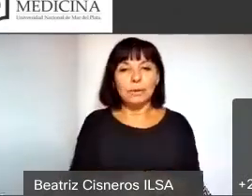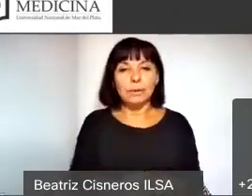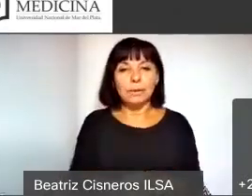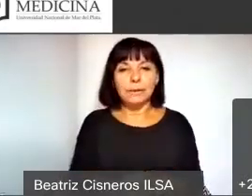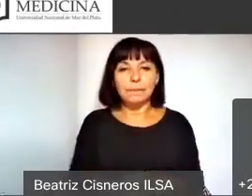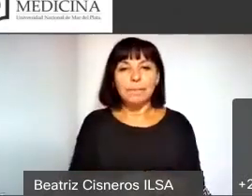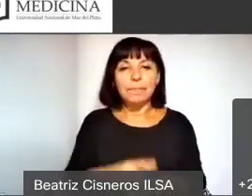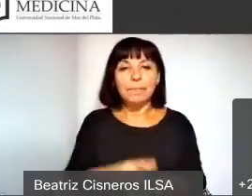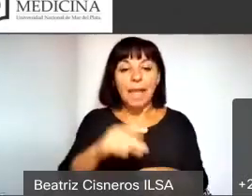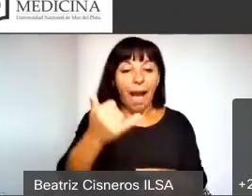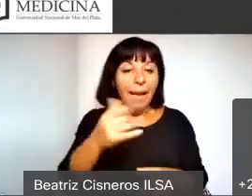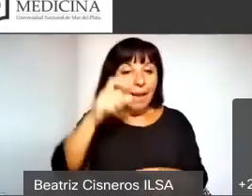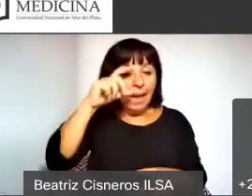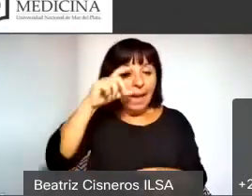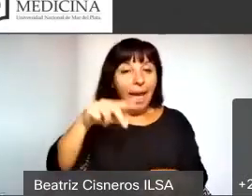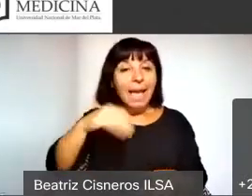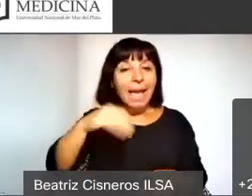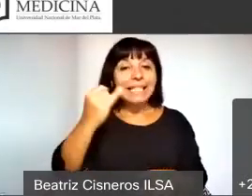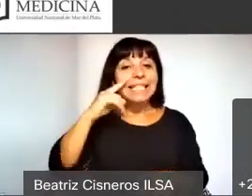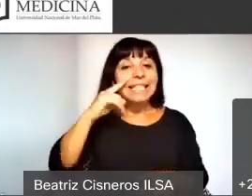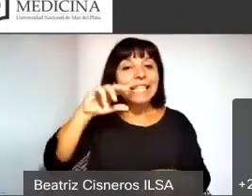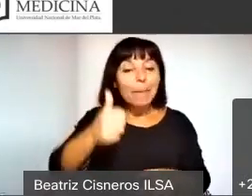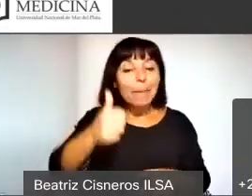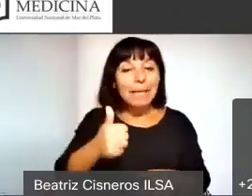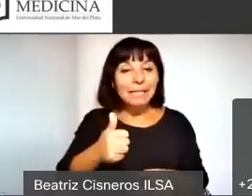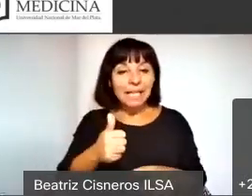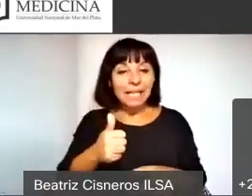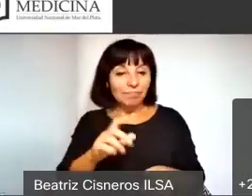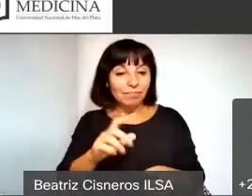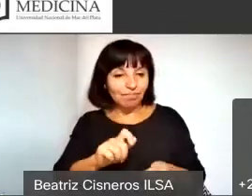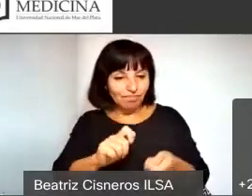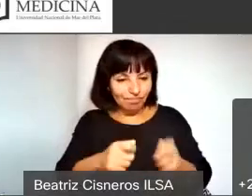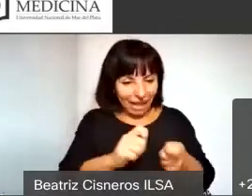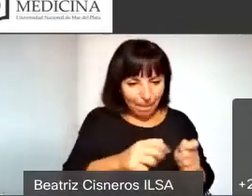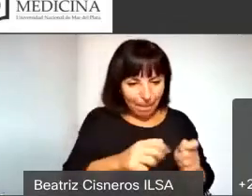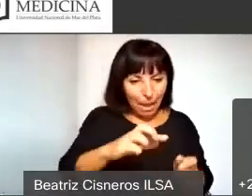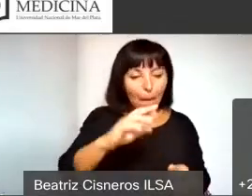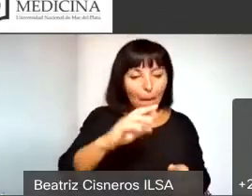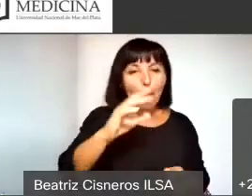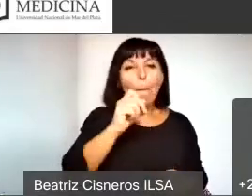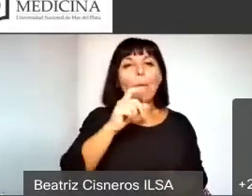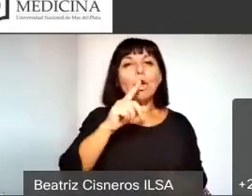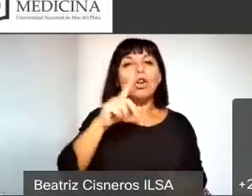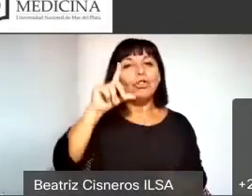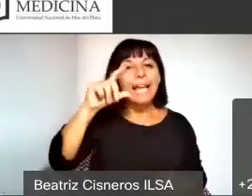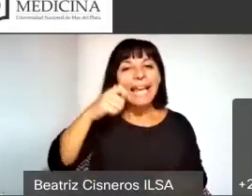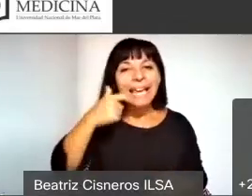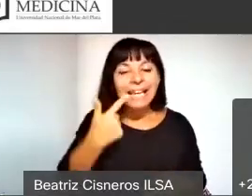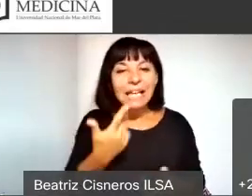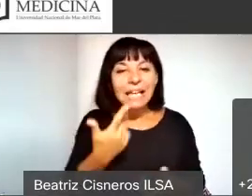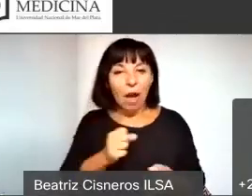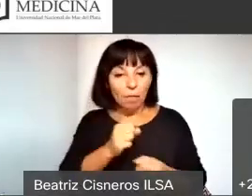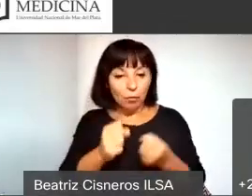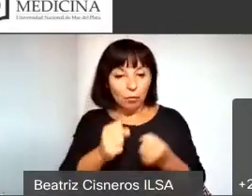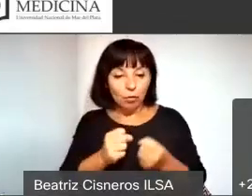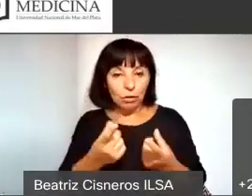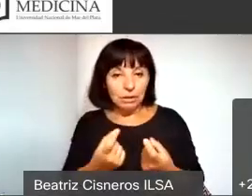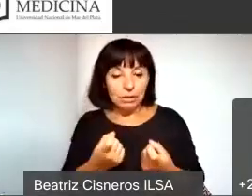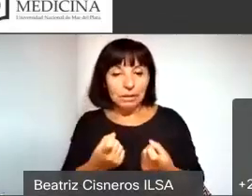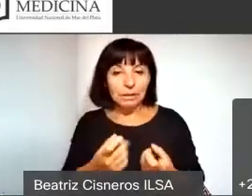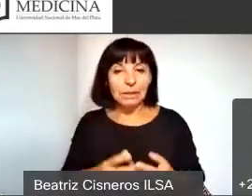enzimas específicas que se encargan de modificar esas proteínas para que puedan cumplir con su función, ¿sí? Y